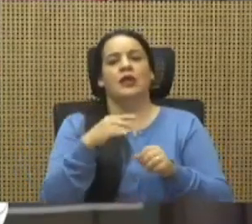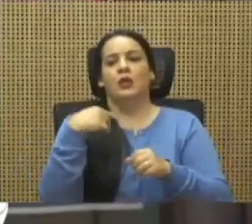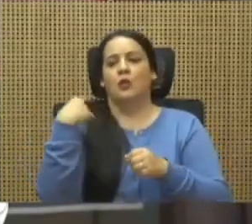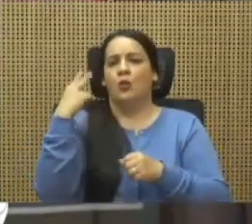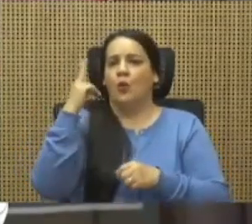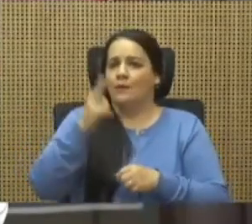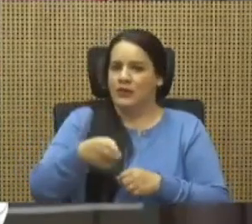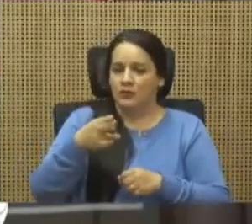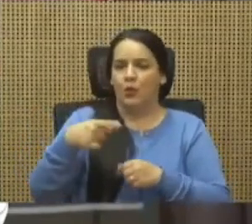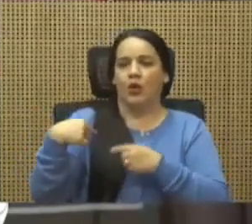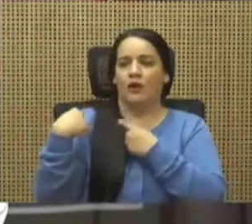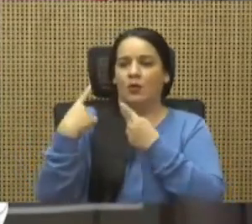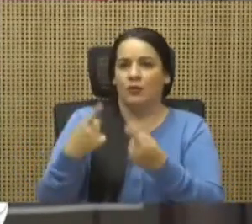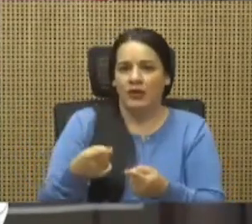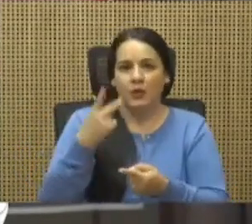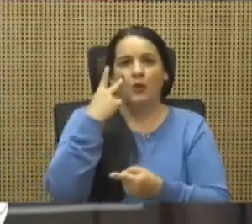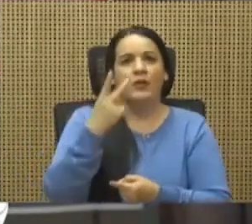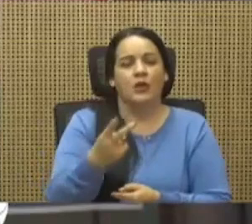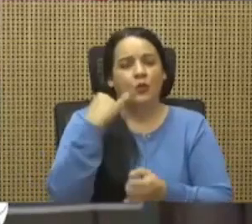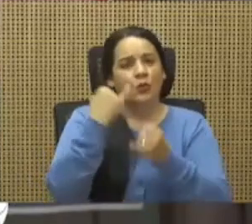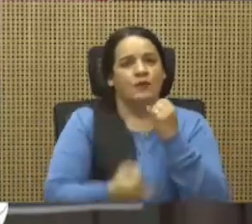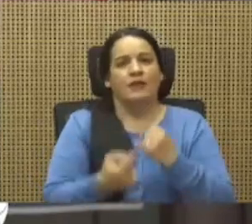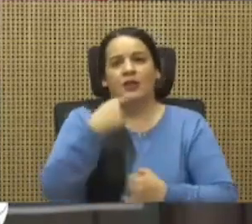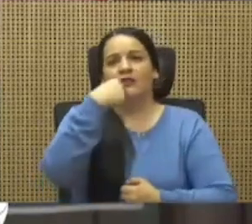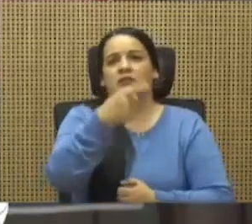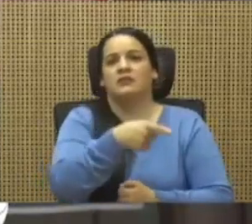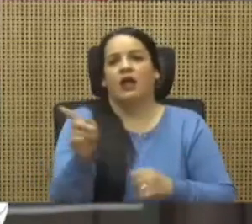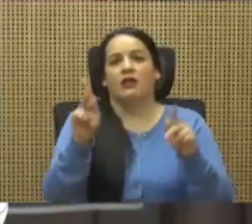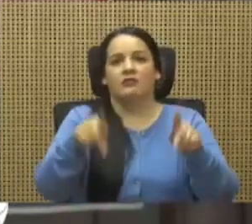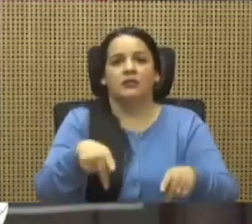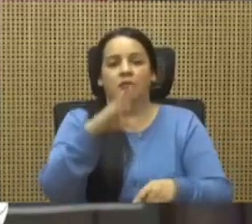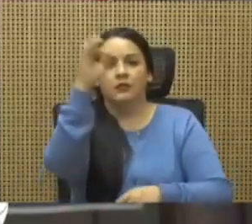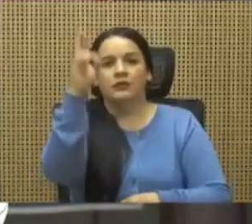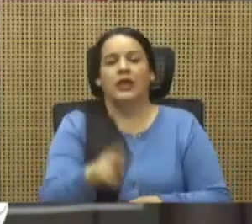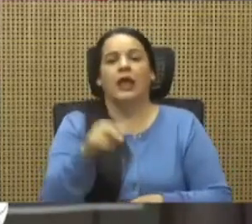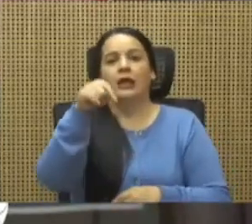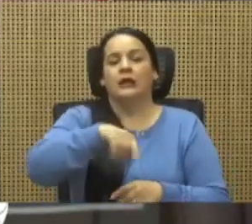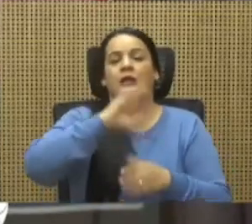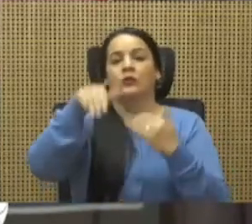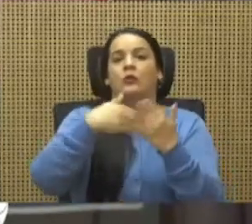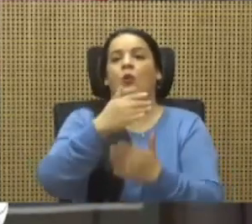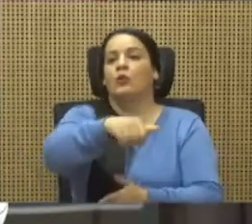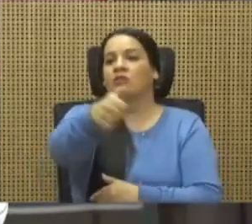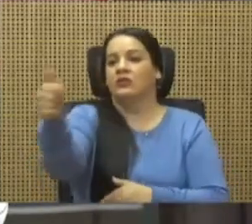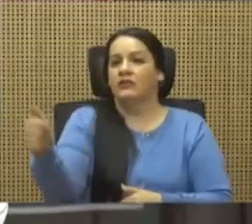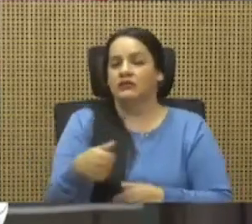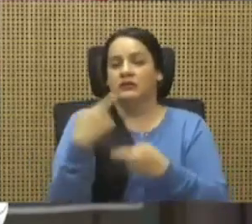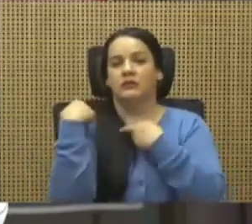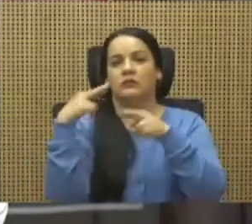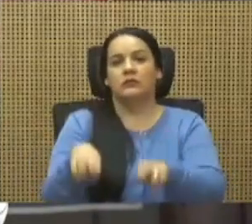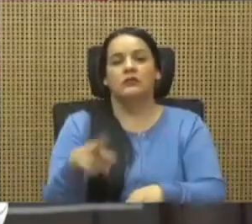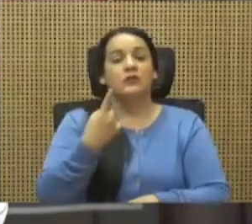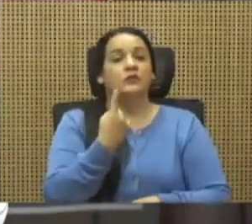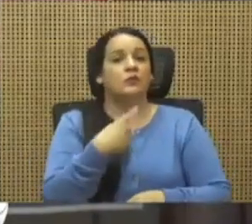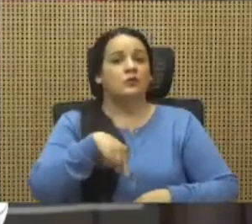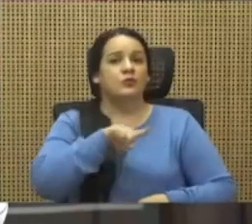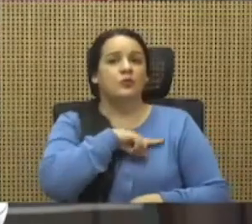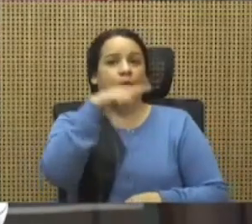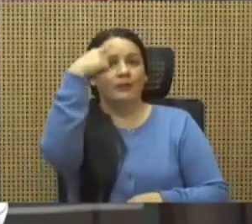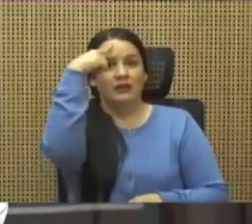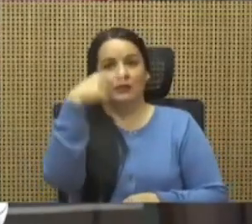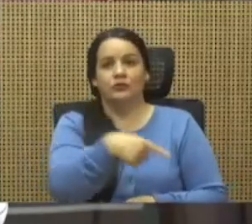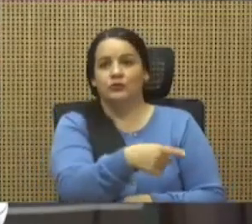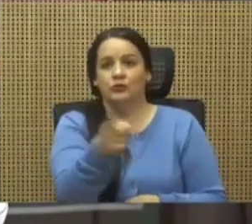viendo últimamente, donde prácticamente le dicen al pueblo de Costa Rica: aquí todos los demás son irresponsables y solo nosotros realmente pensamos